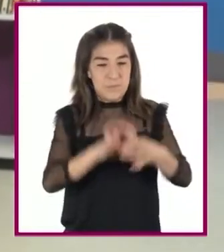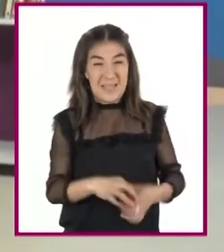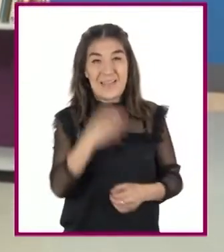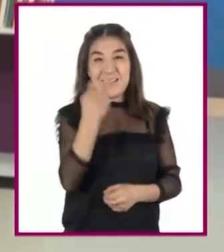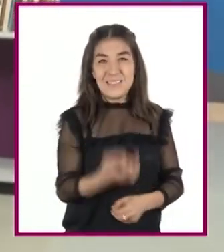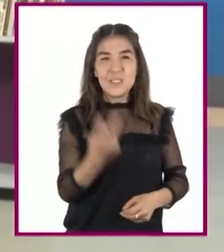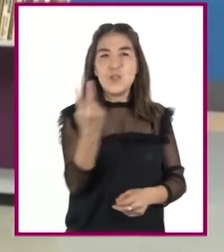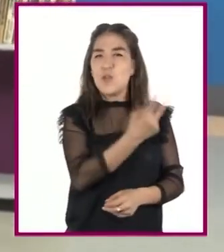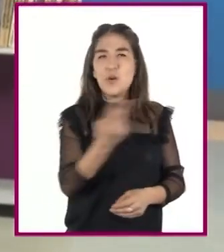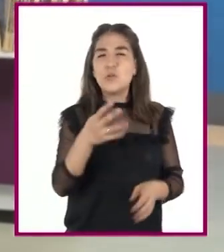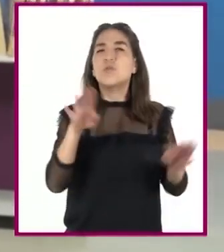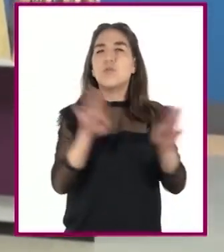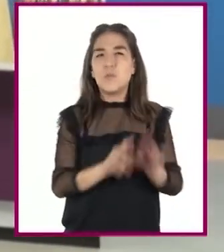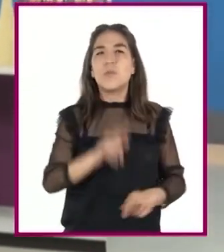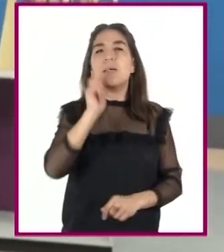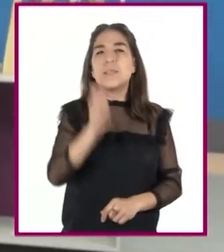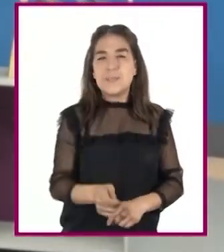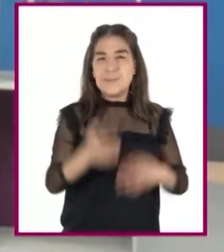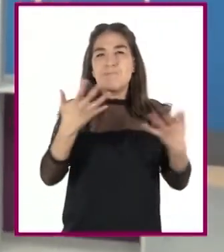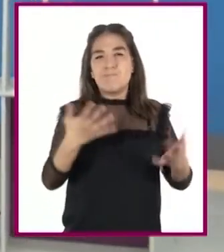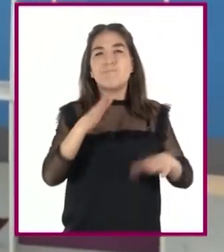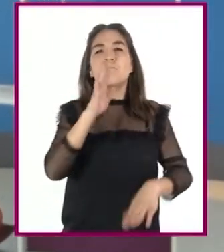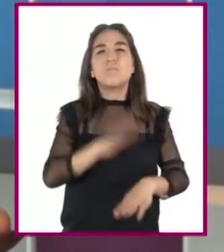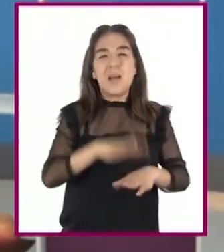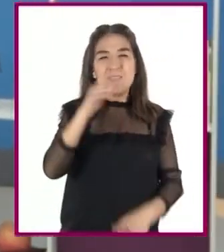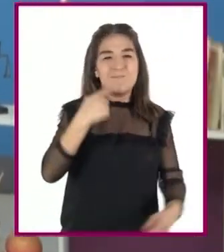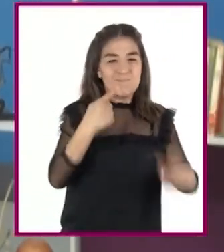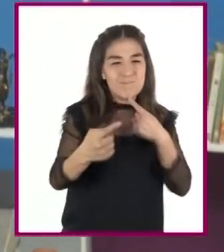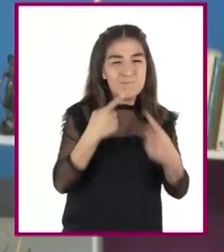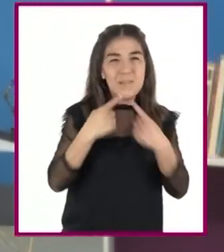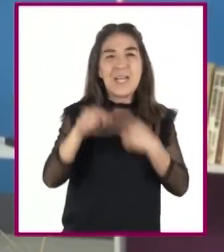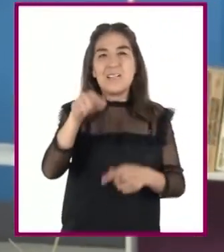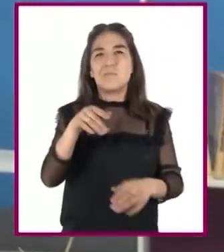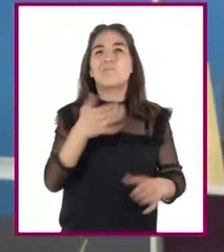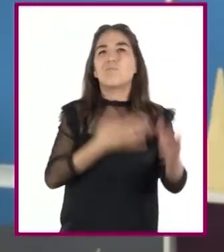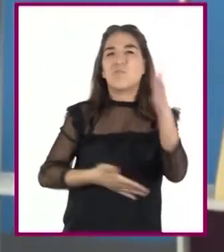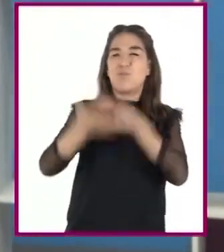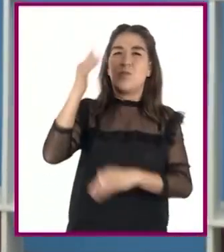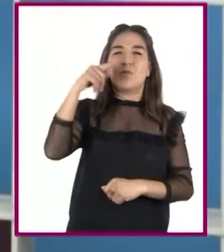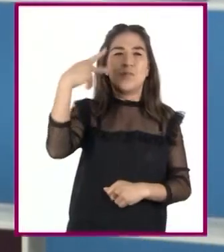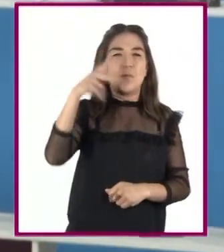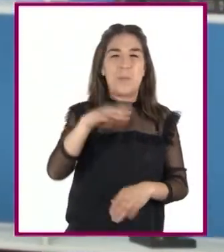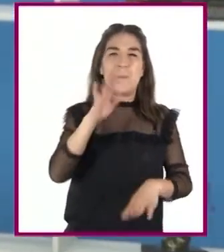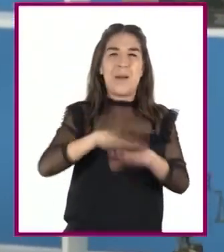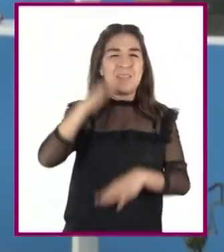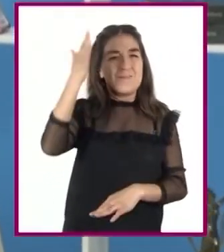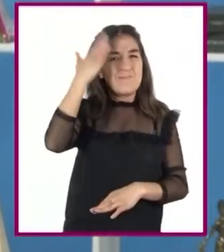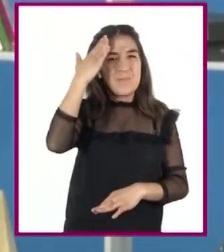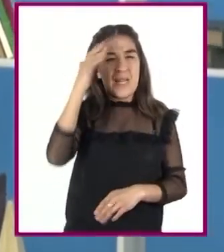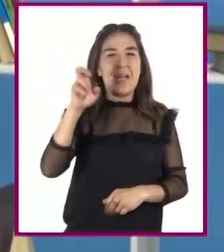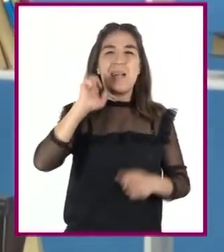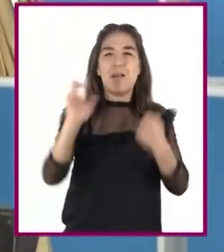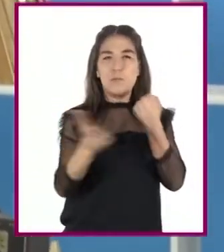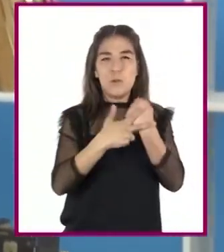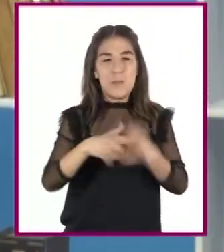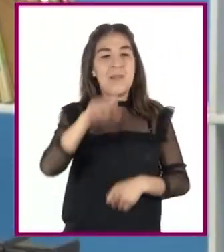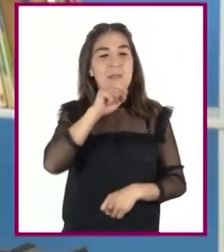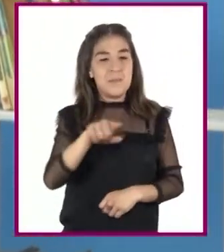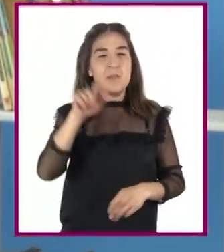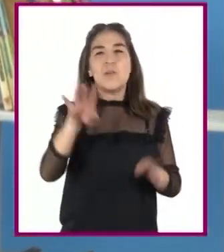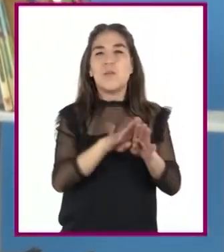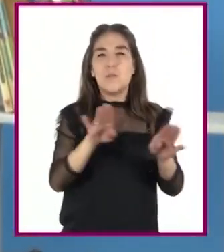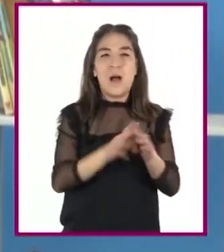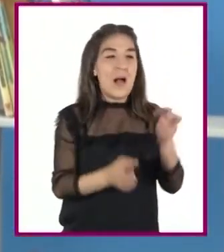naciones significó una mayor disputa entre las potencias europeas. así como el debilitamiento de